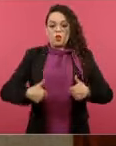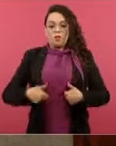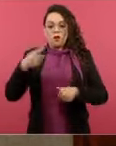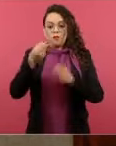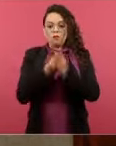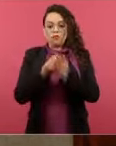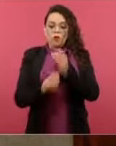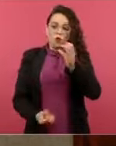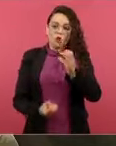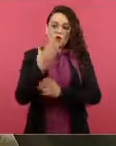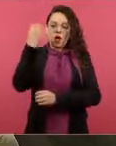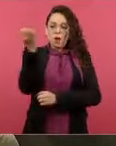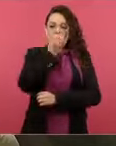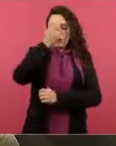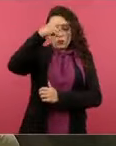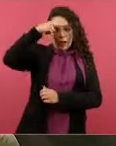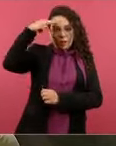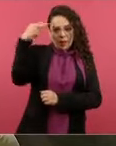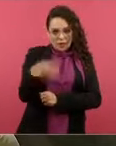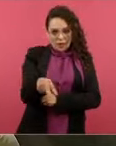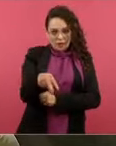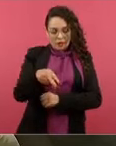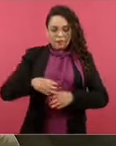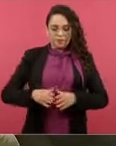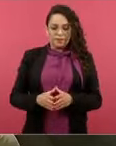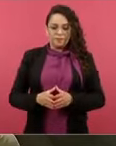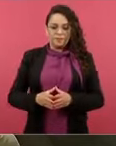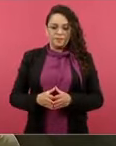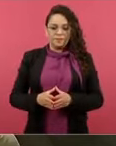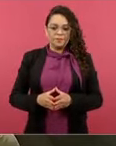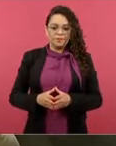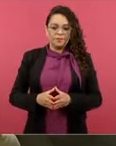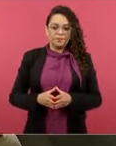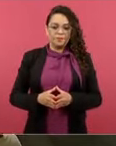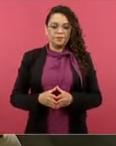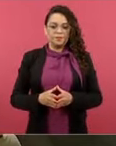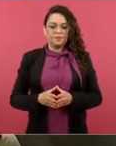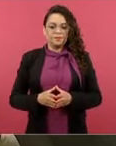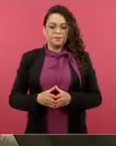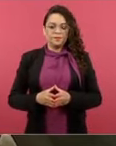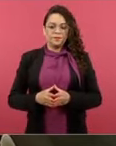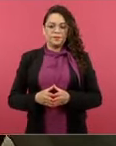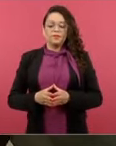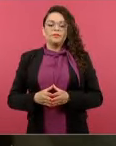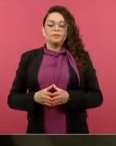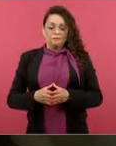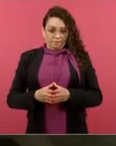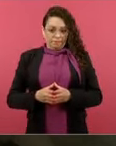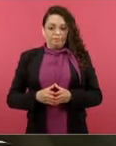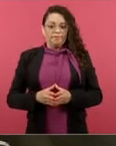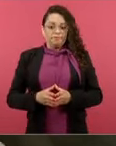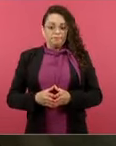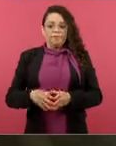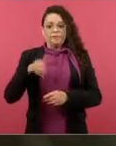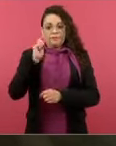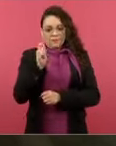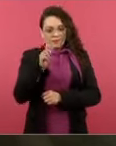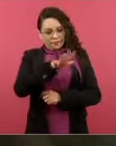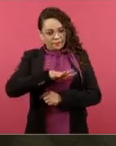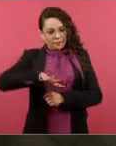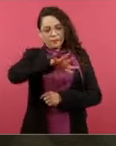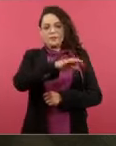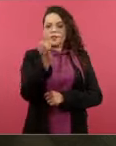mexicana. Ahora bien, de los 3 escenarios que ya se comentaron, el áulico, escuela y comunidad,